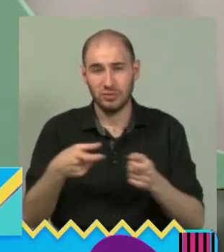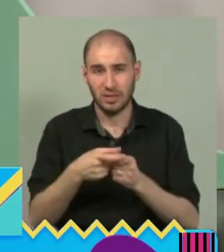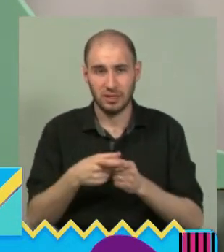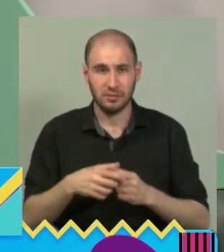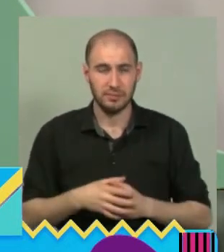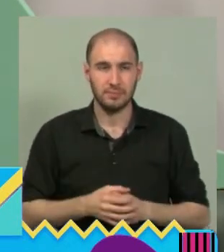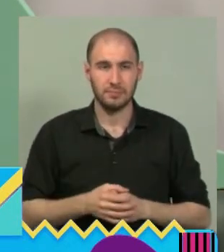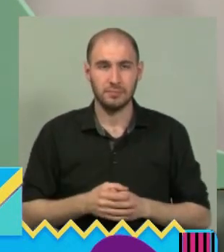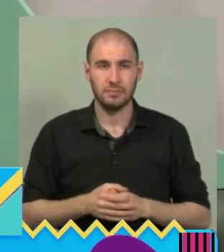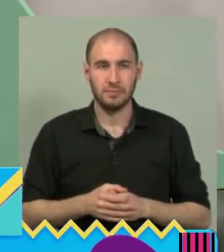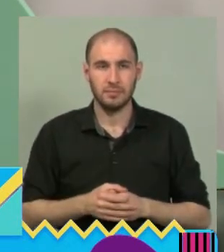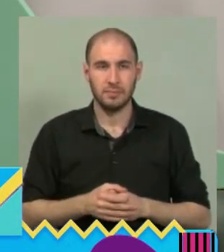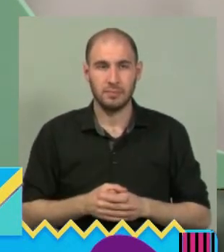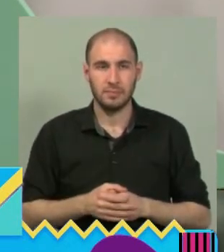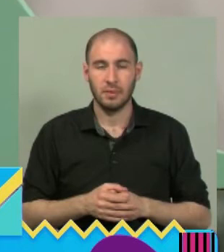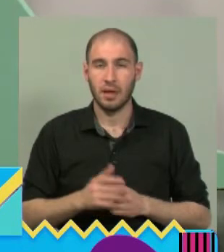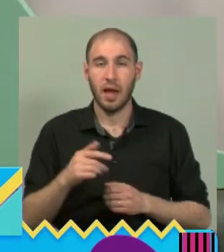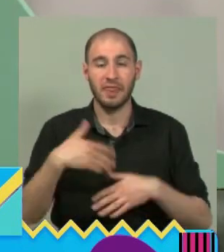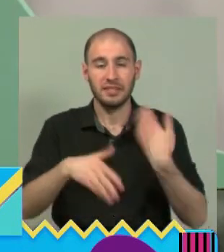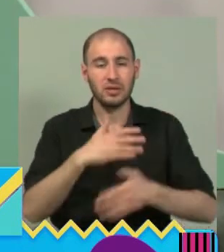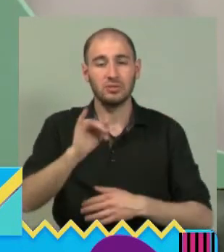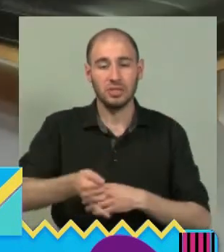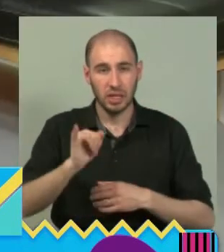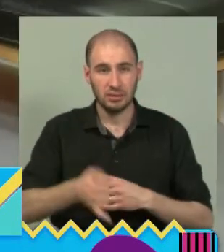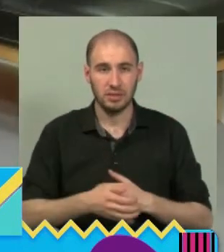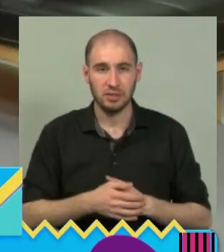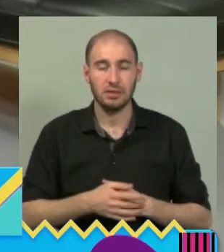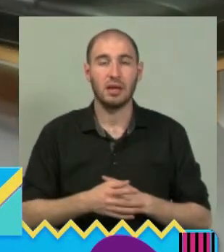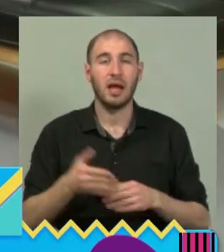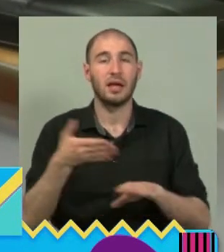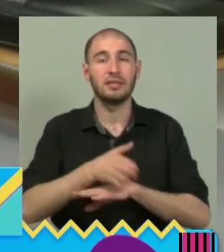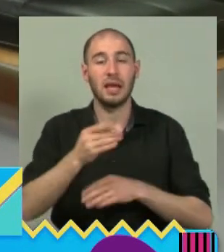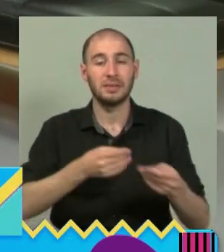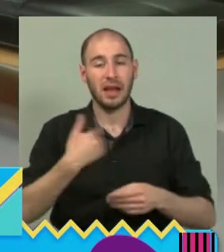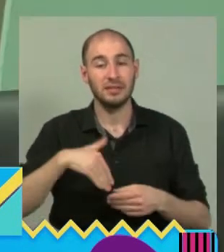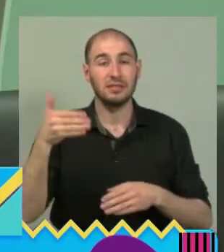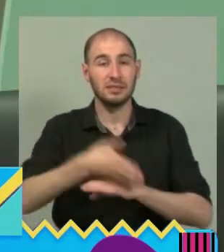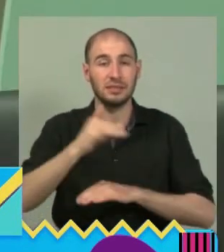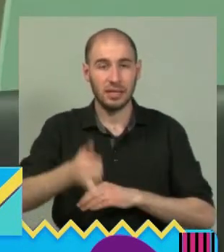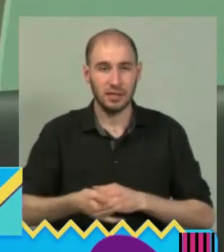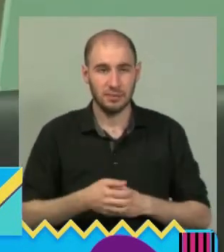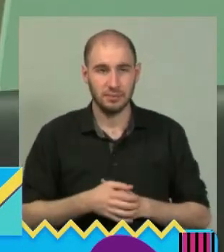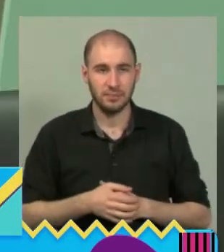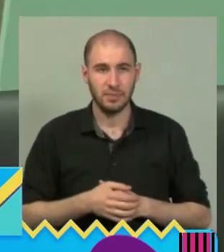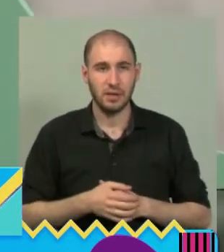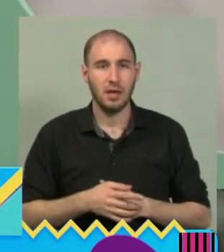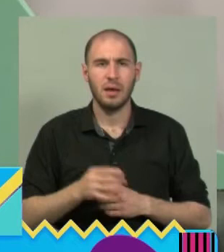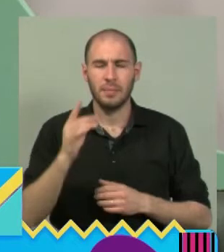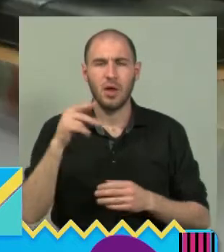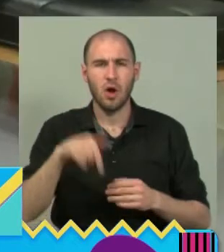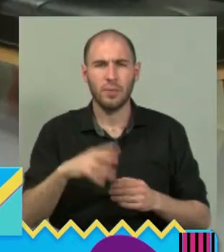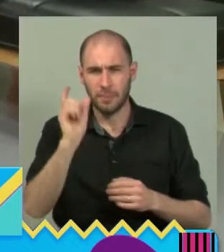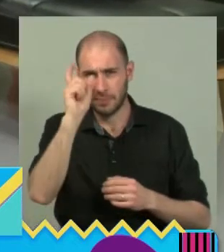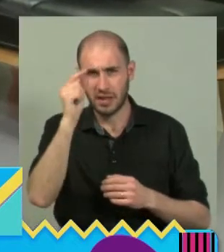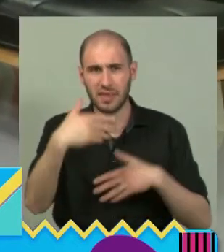mineros que deben ser desarrollados y que sí van a participar las empresas argentinas. La minería,